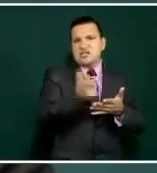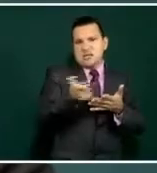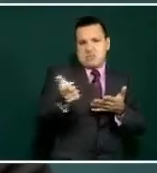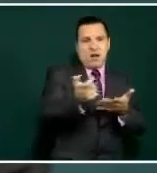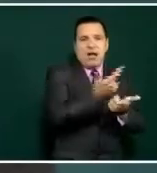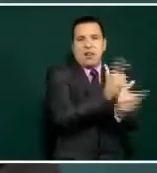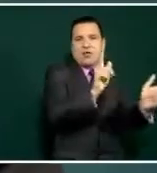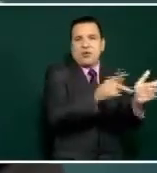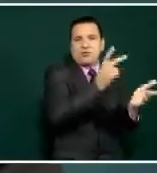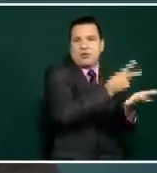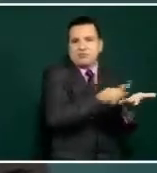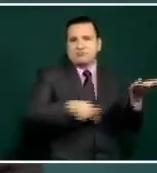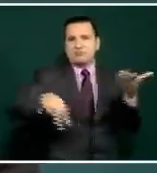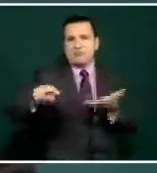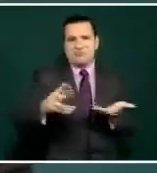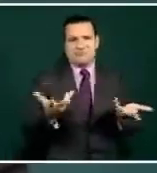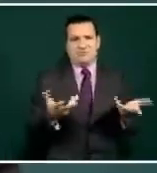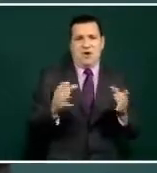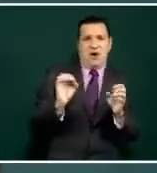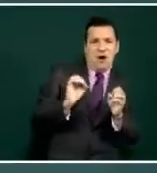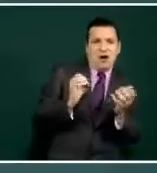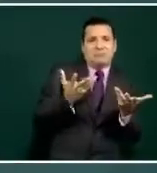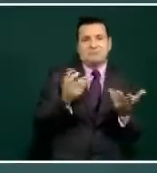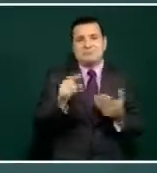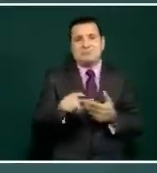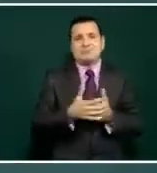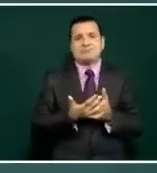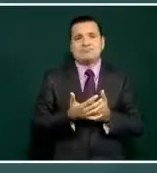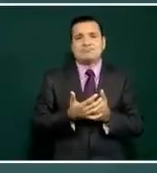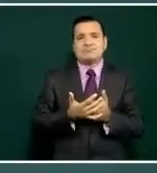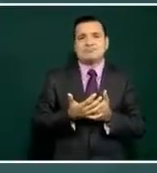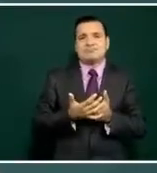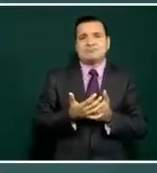O se les tenía que buscar